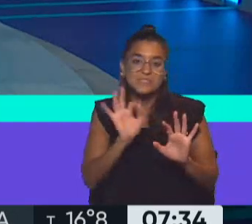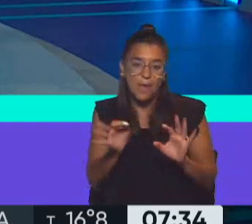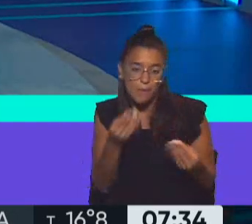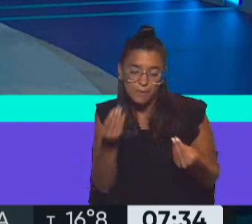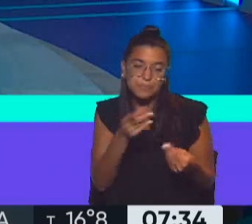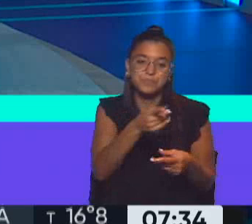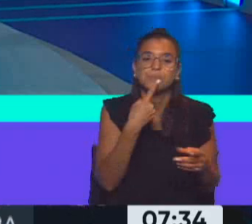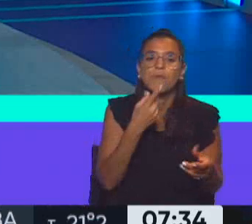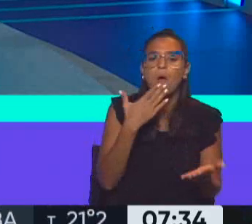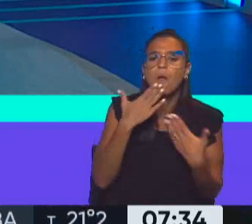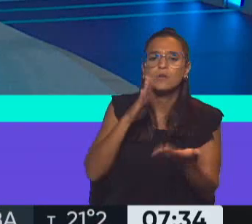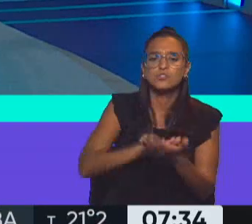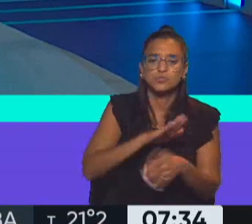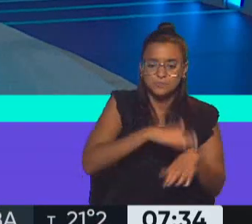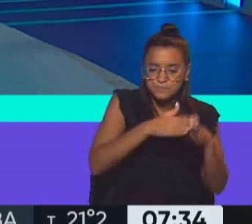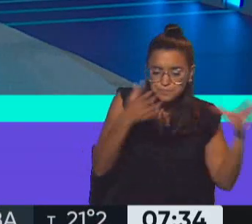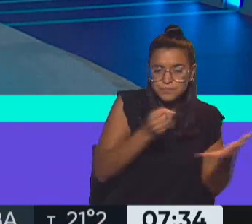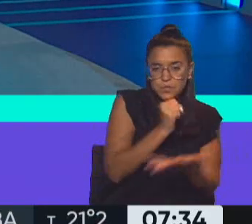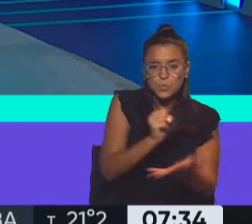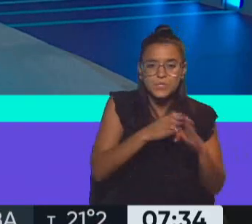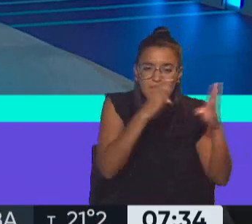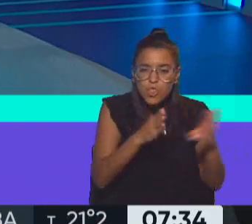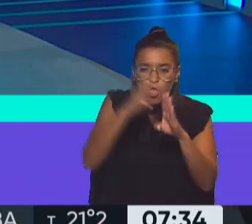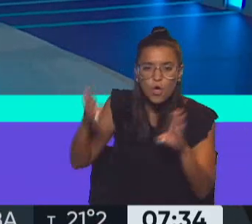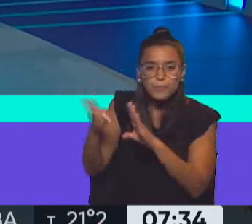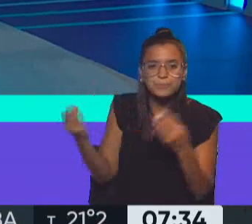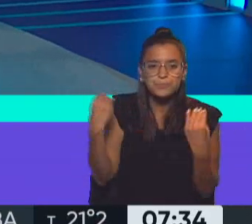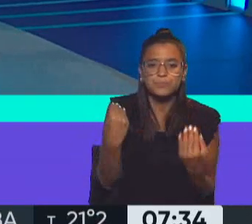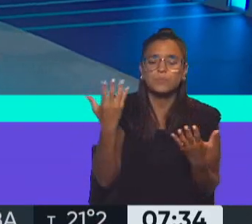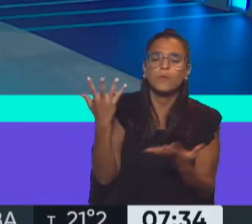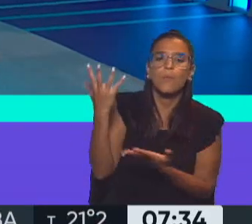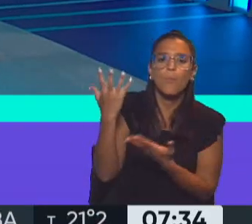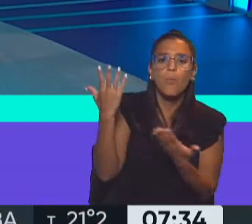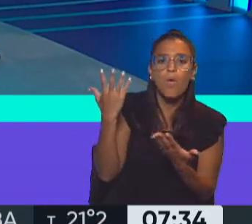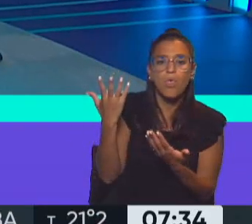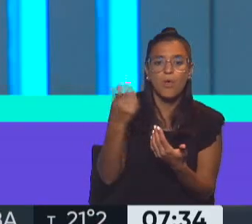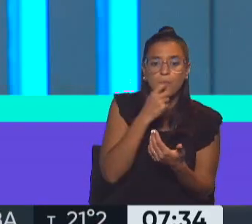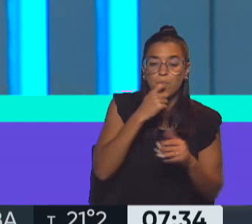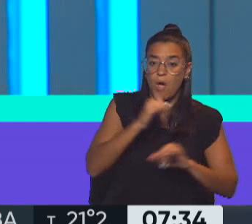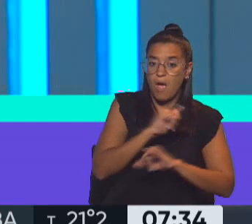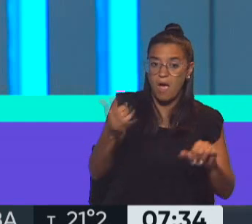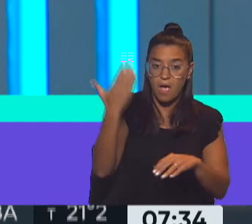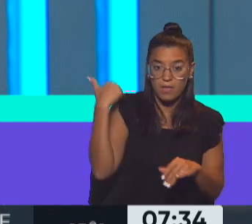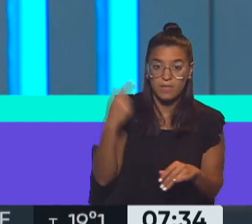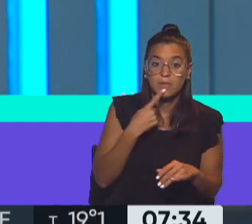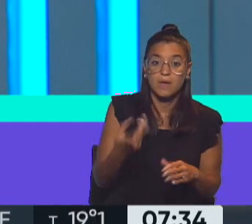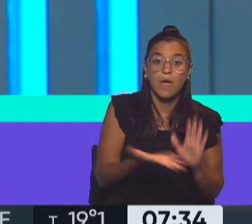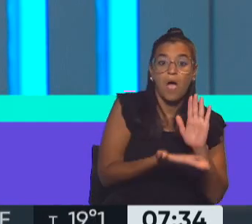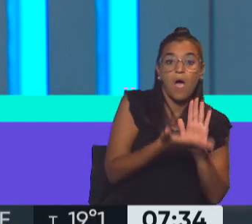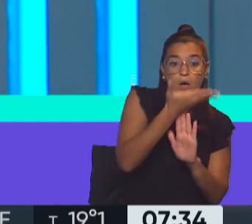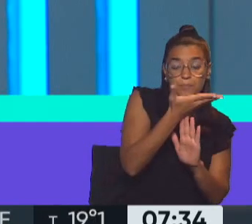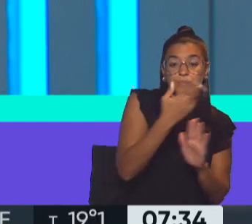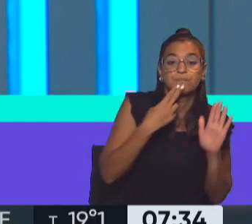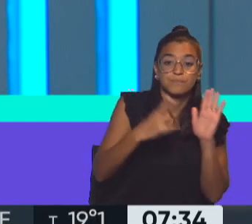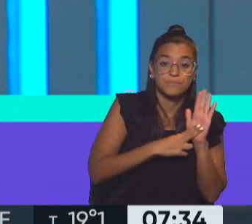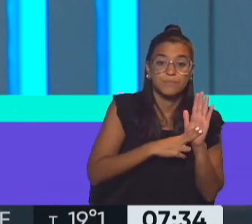de la segmentación, ahí te alcanza, les pregunto a los dos, ¿alcanza para reducir el déficit la segmentación anunciada, que es aumentarle más tarifas